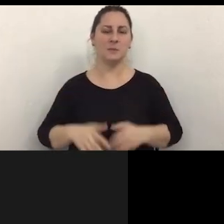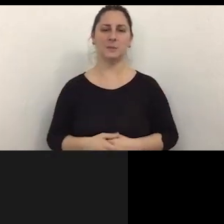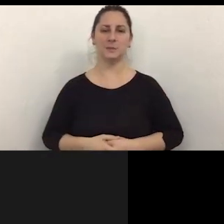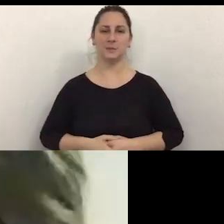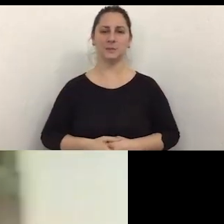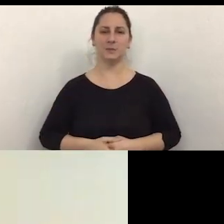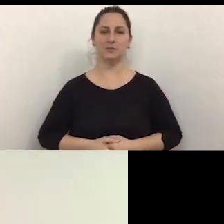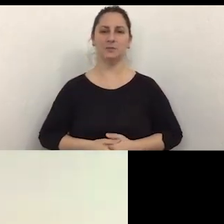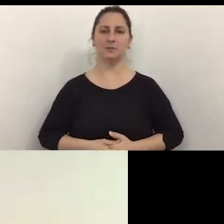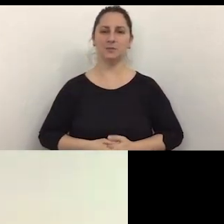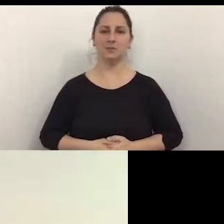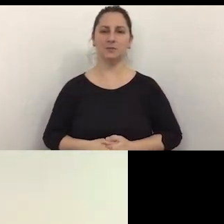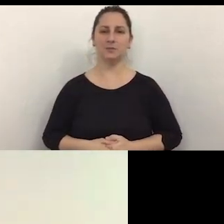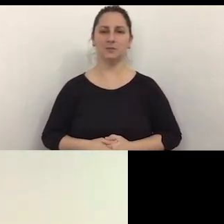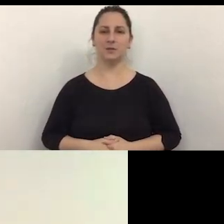Sí, sí, muy bien.